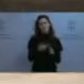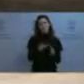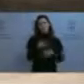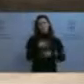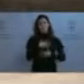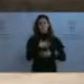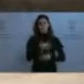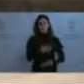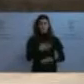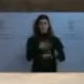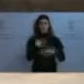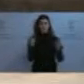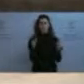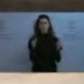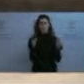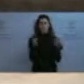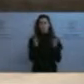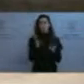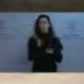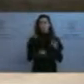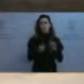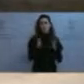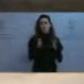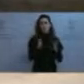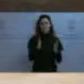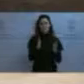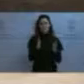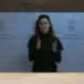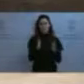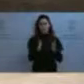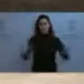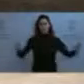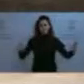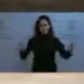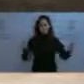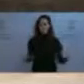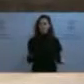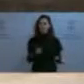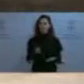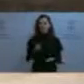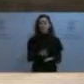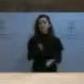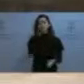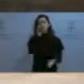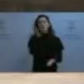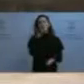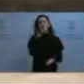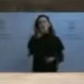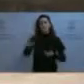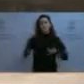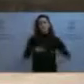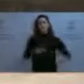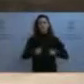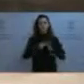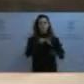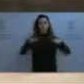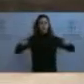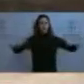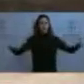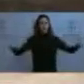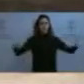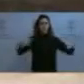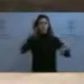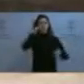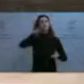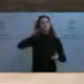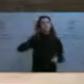Nacional en determinadas épocas del año se basan efectivamente en el conocimiento de las demandas previstas de visitantes en